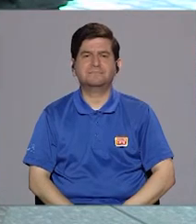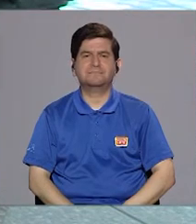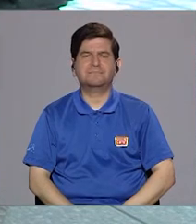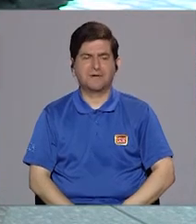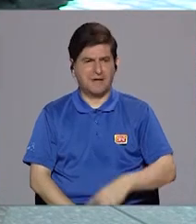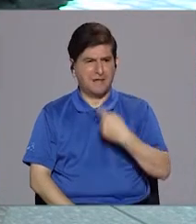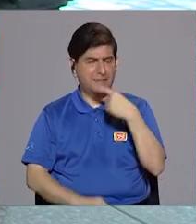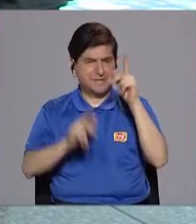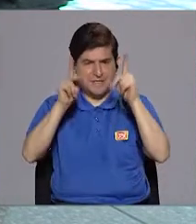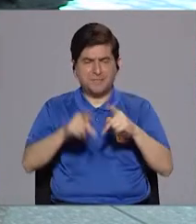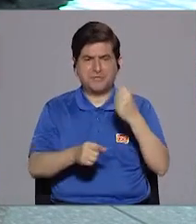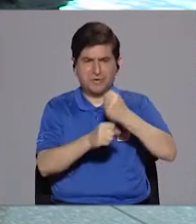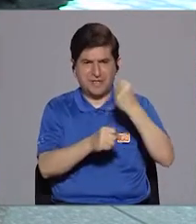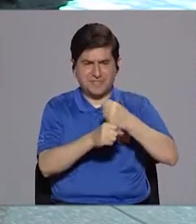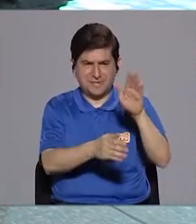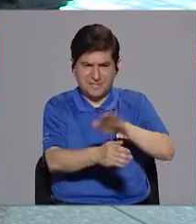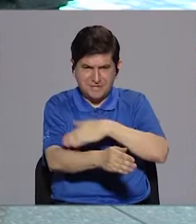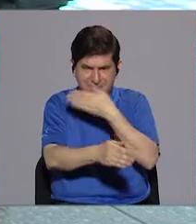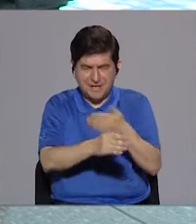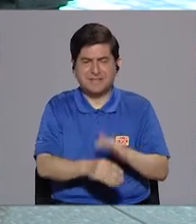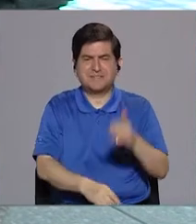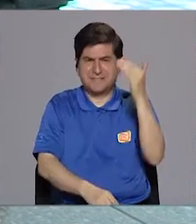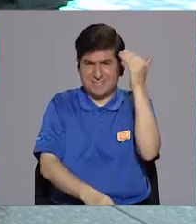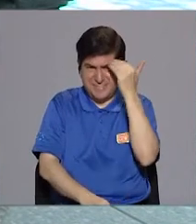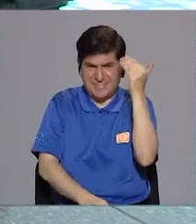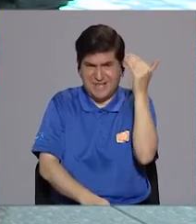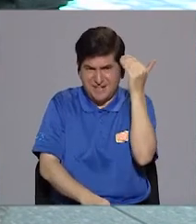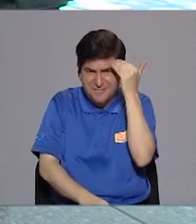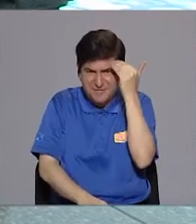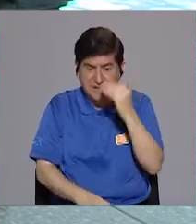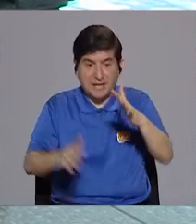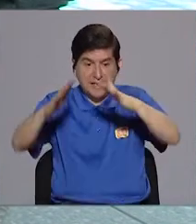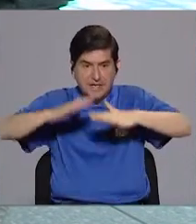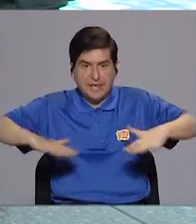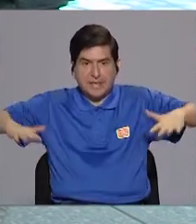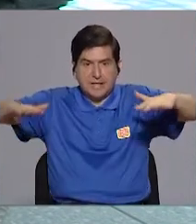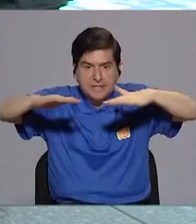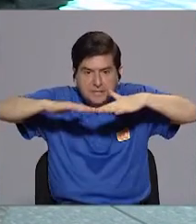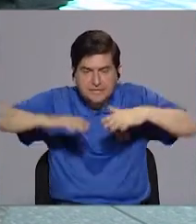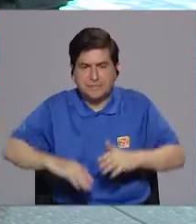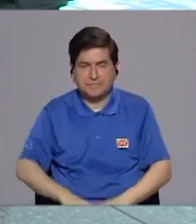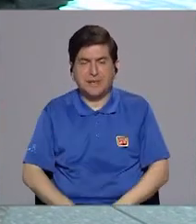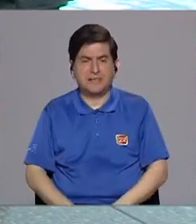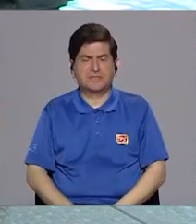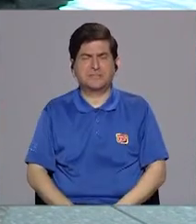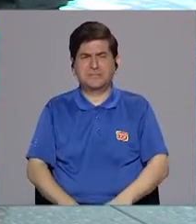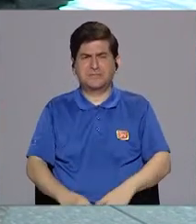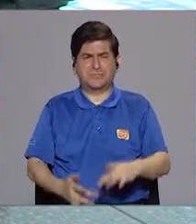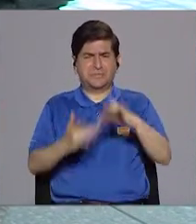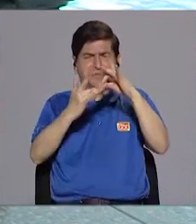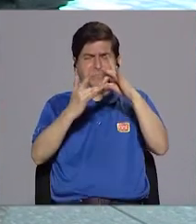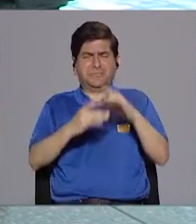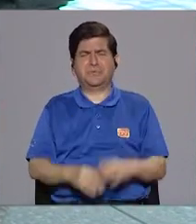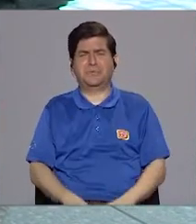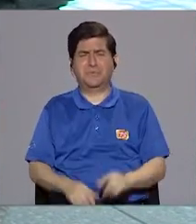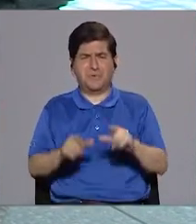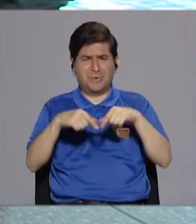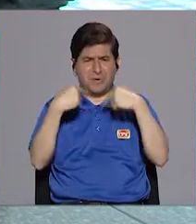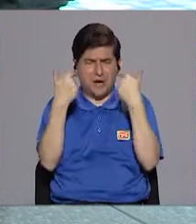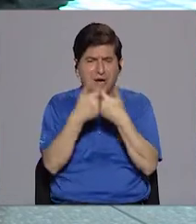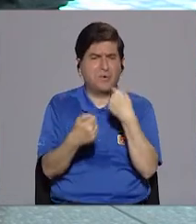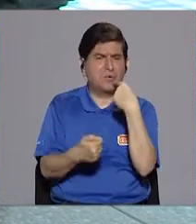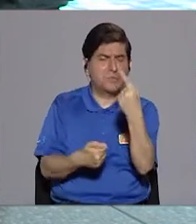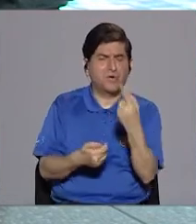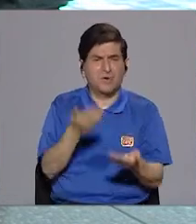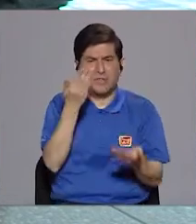¿Cómo decirle a la gente que se dedique a la música sabiendo que la trinchera está muy dedicada a un hashtag que usted acaba de